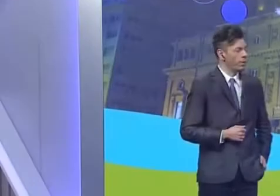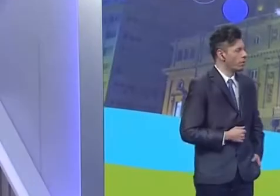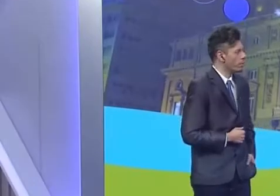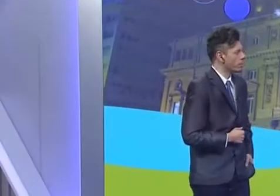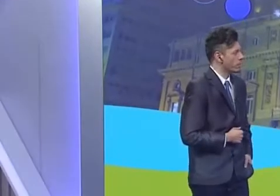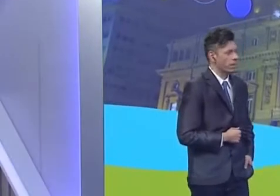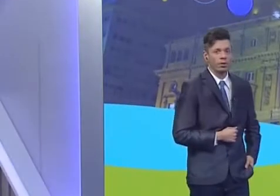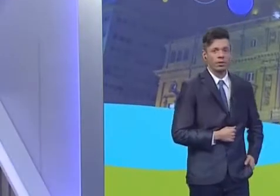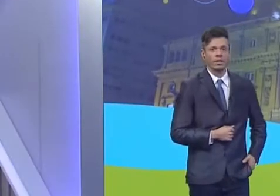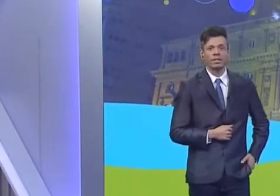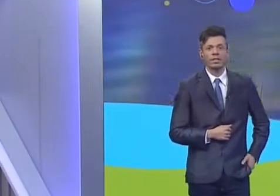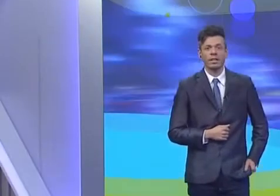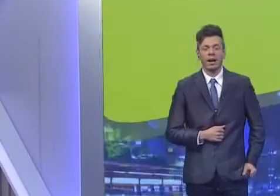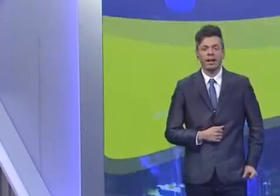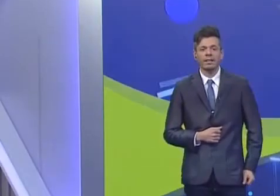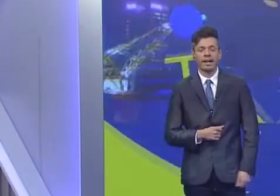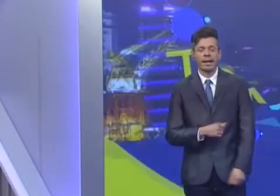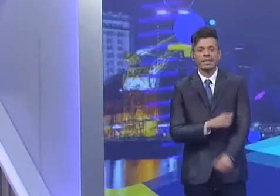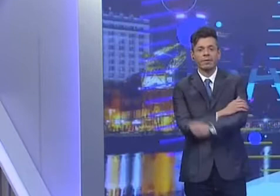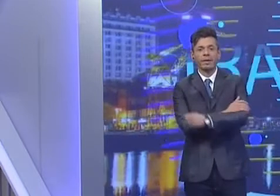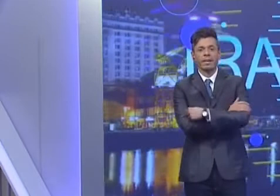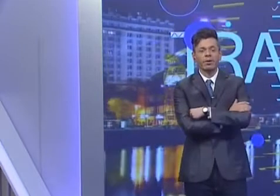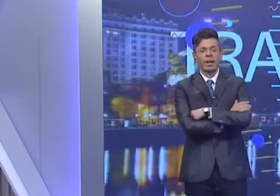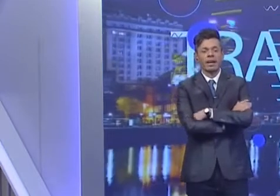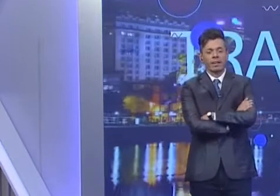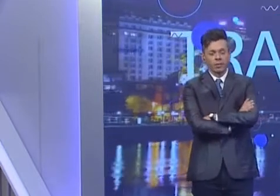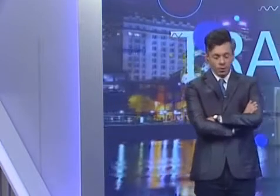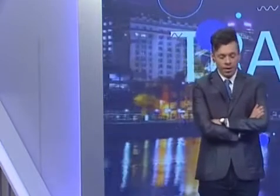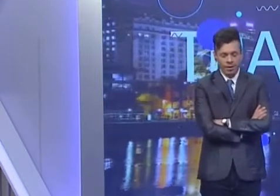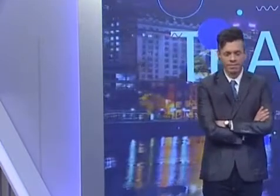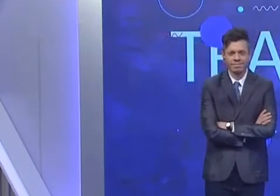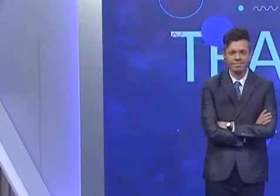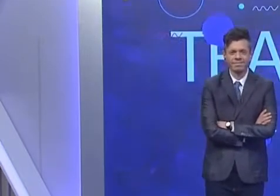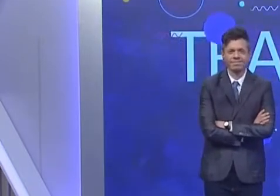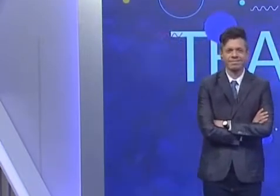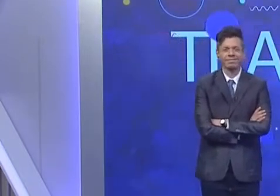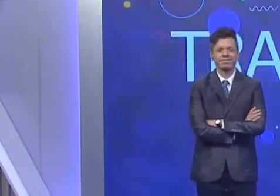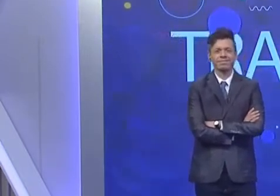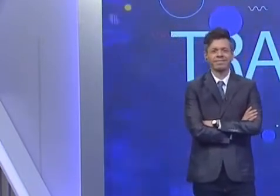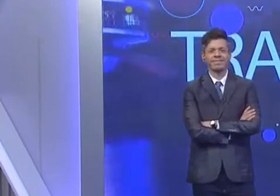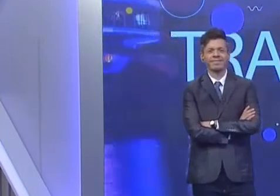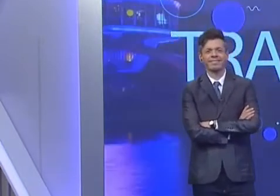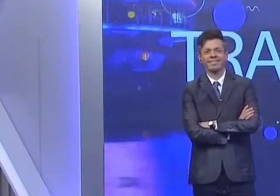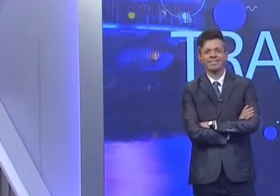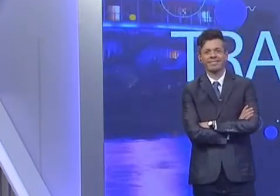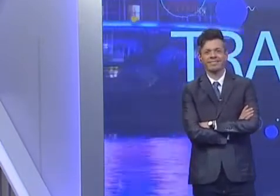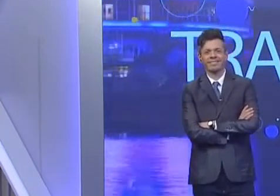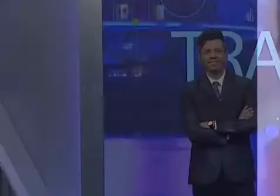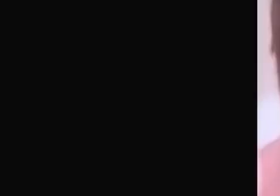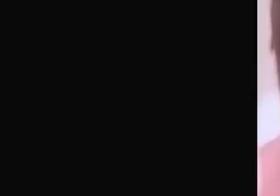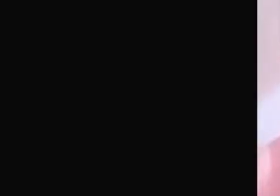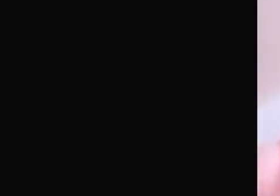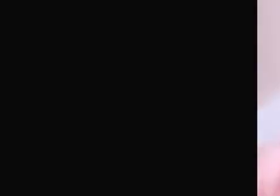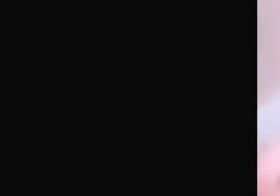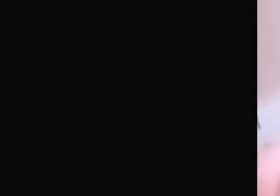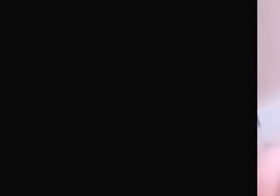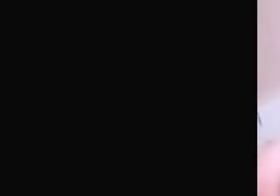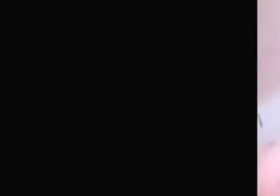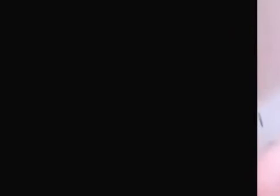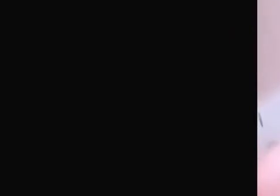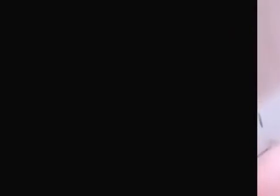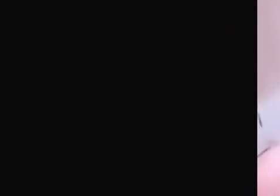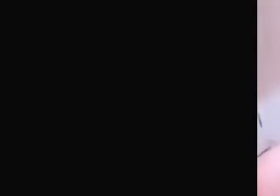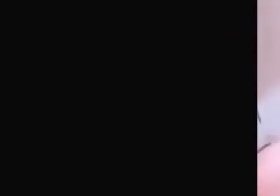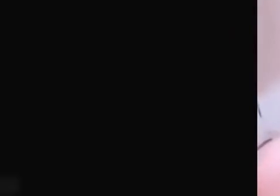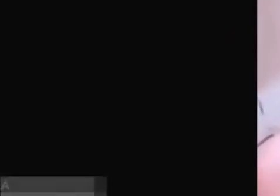Bueno, vamos en vivo, vamos a Santiago de Chile. Ahí está Cata Vera. Hola, Cata, ¿cómo te va? Hola, ¿cómo están, chicos? Bueno,